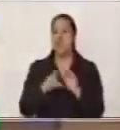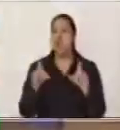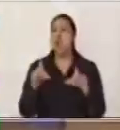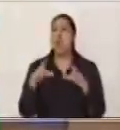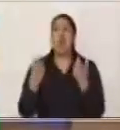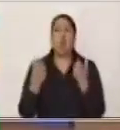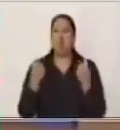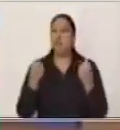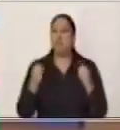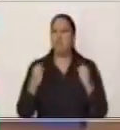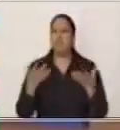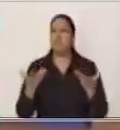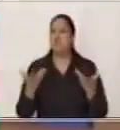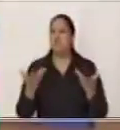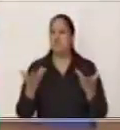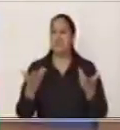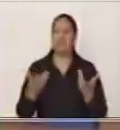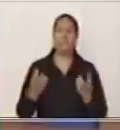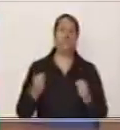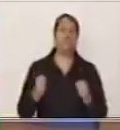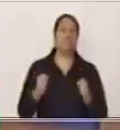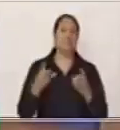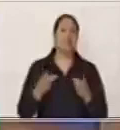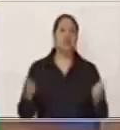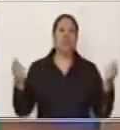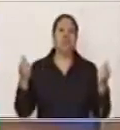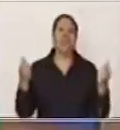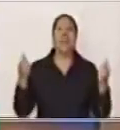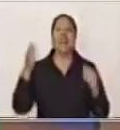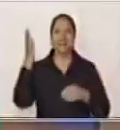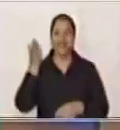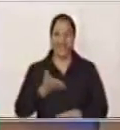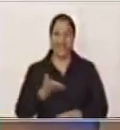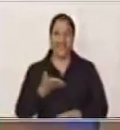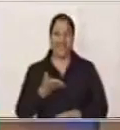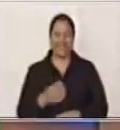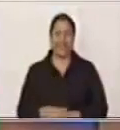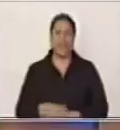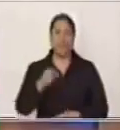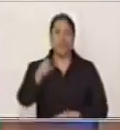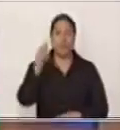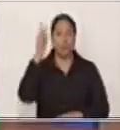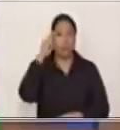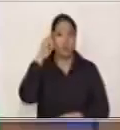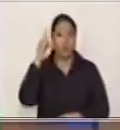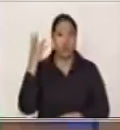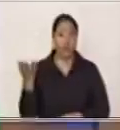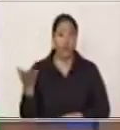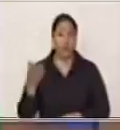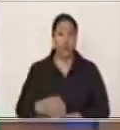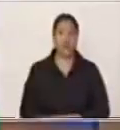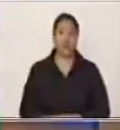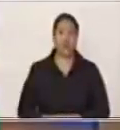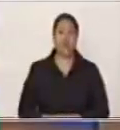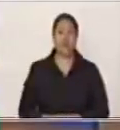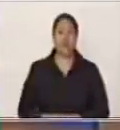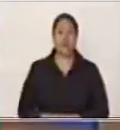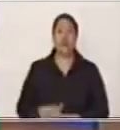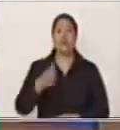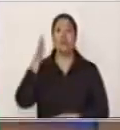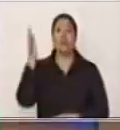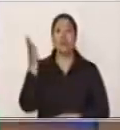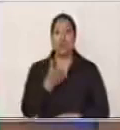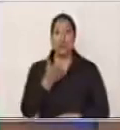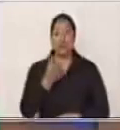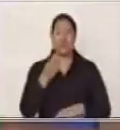podemos operar fracciones. ¿Recuerdas que en algún momento viste de fracciones con